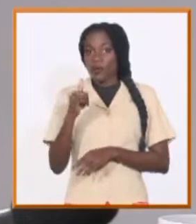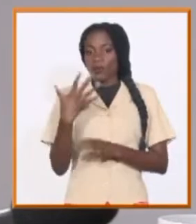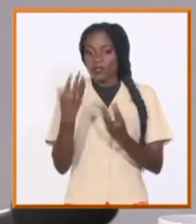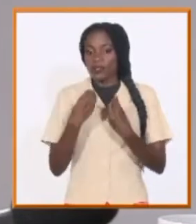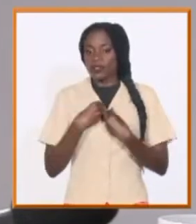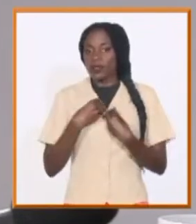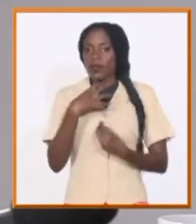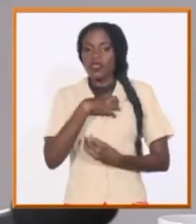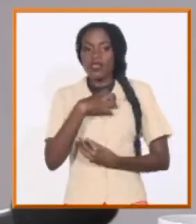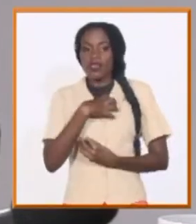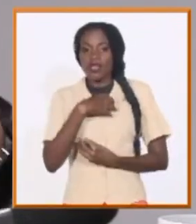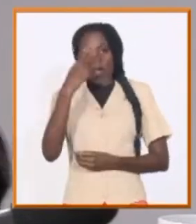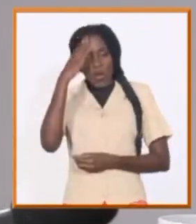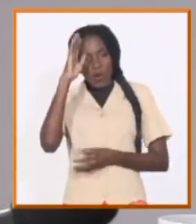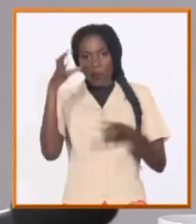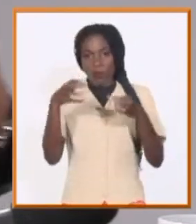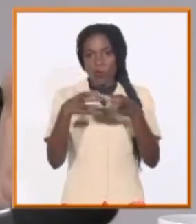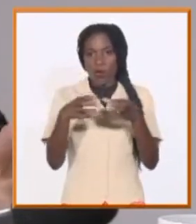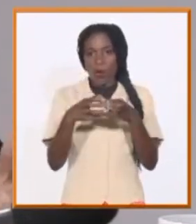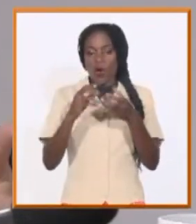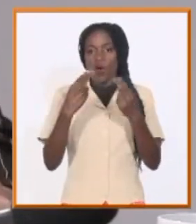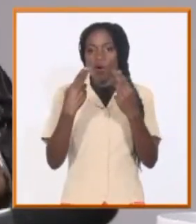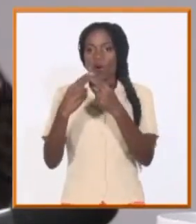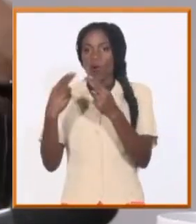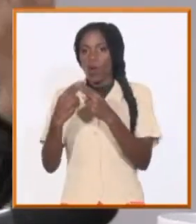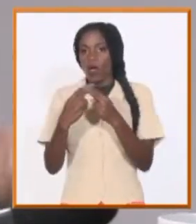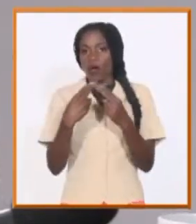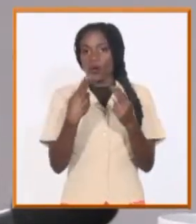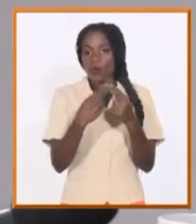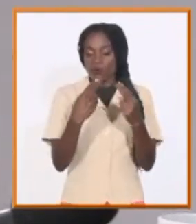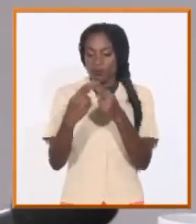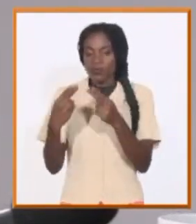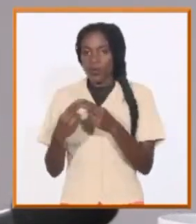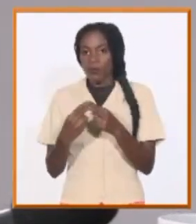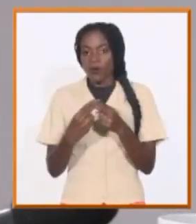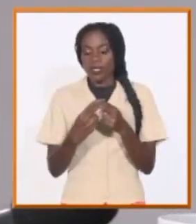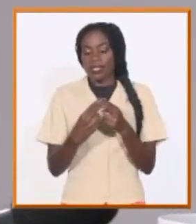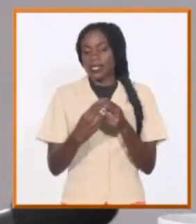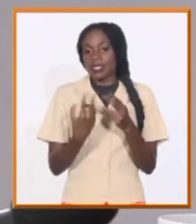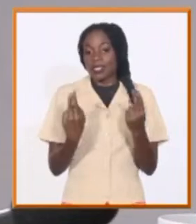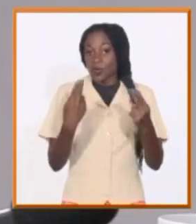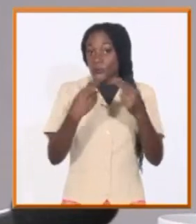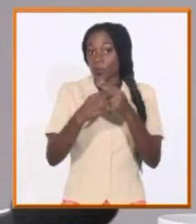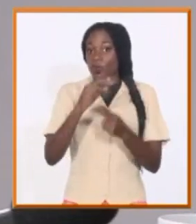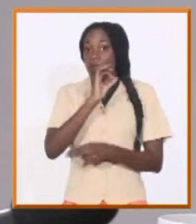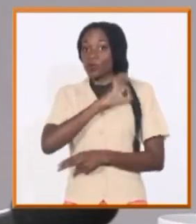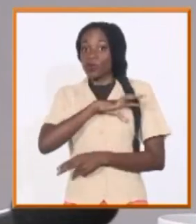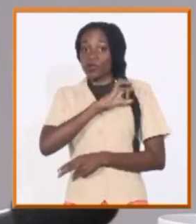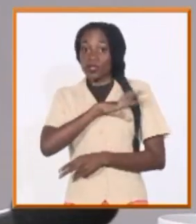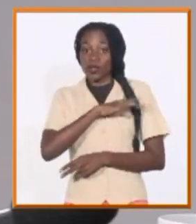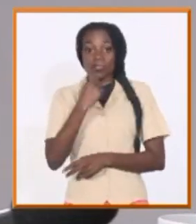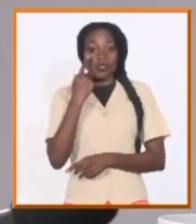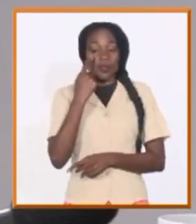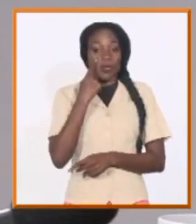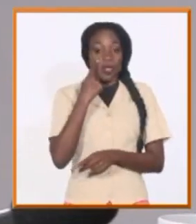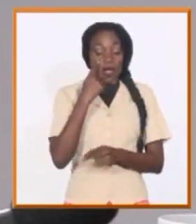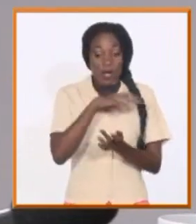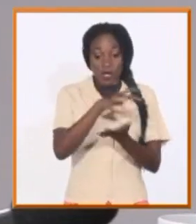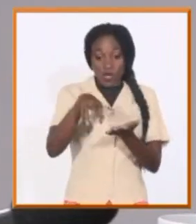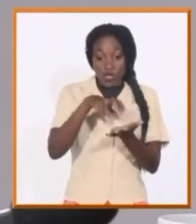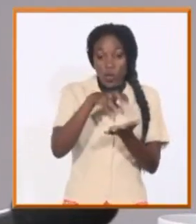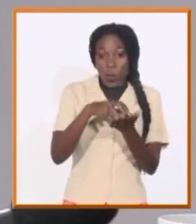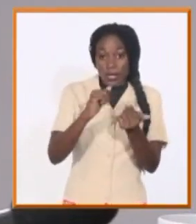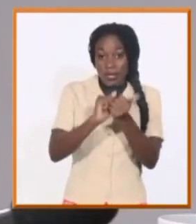ser que estuviese compitiendo, por ejemplo, con un chileno, pero se veía en las instalaciones